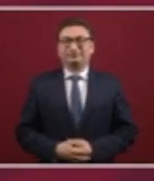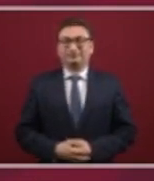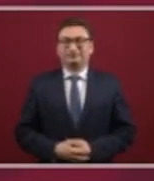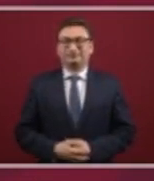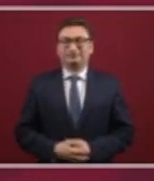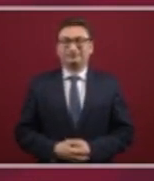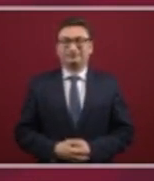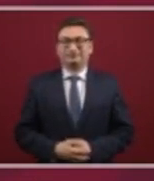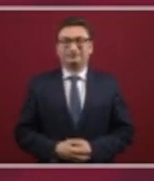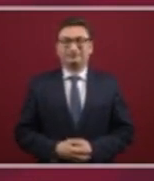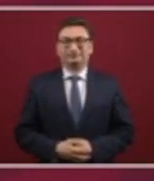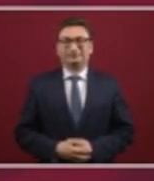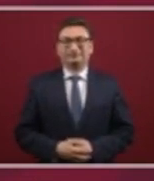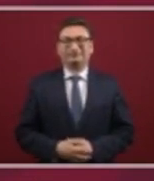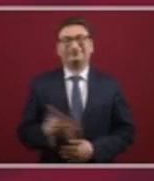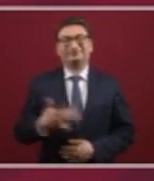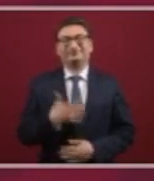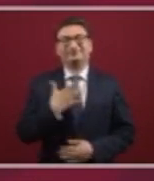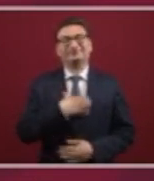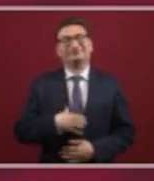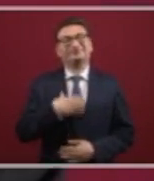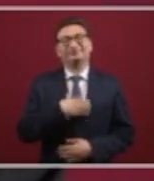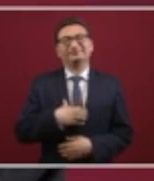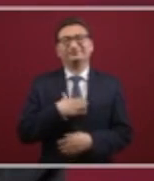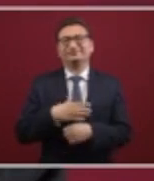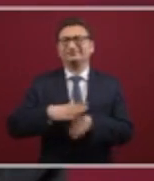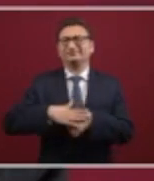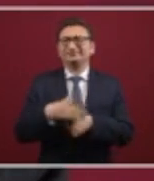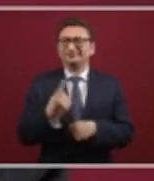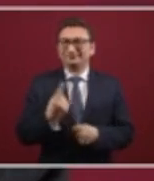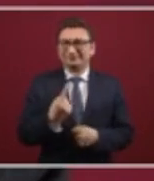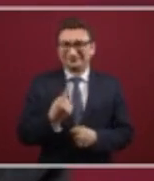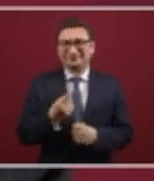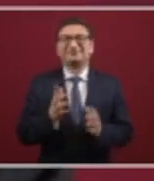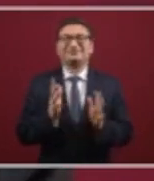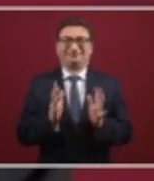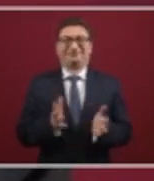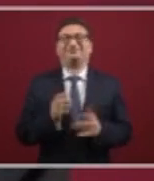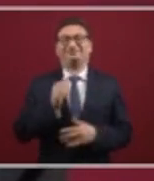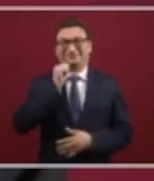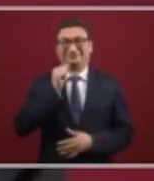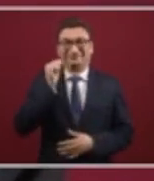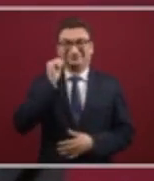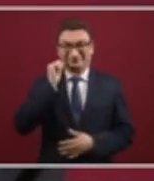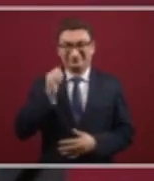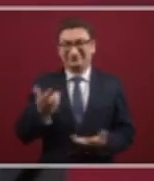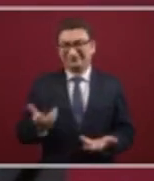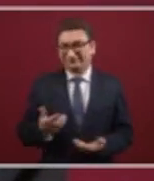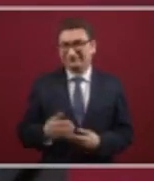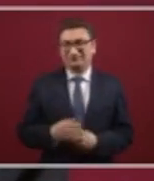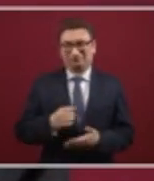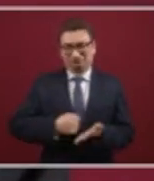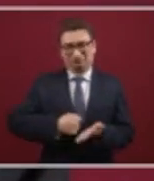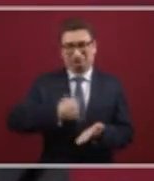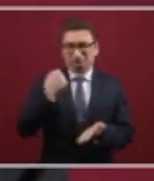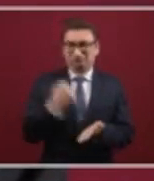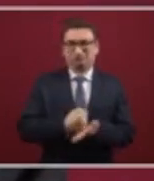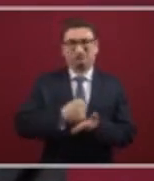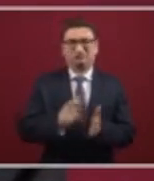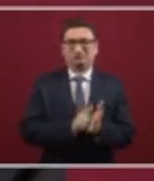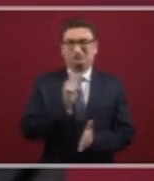Estamos muy contentos porque ya el día de ayer se aprobaron las